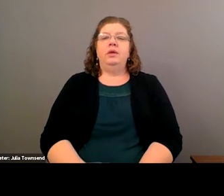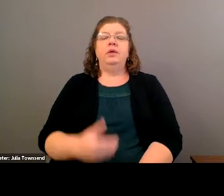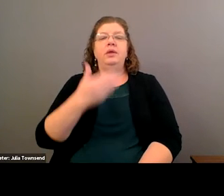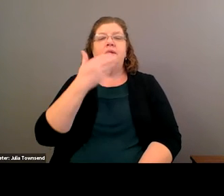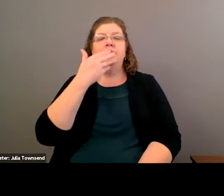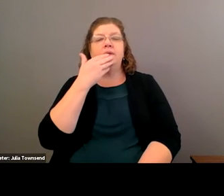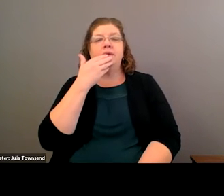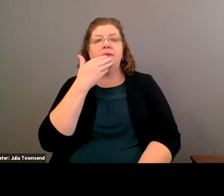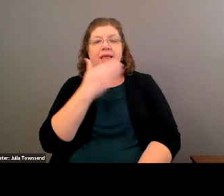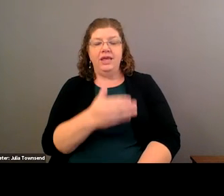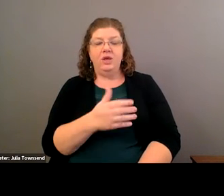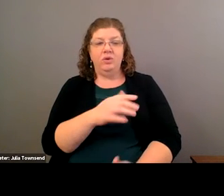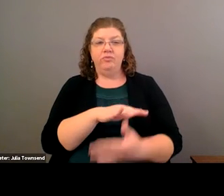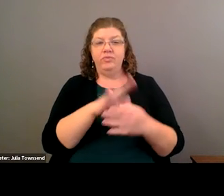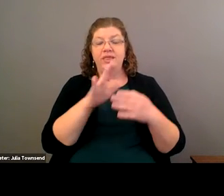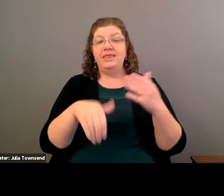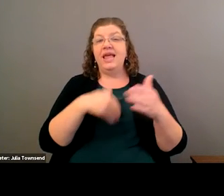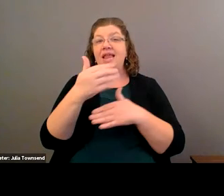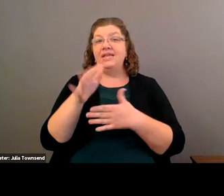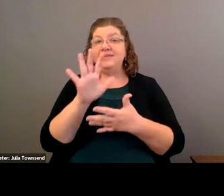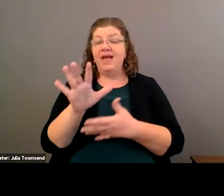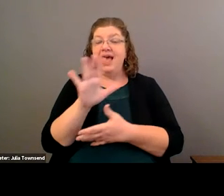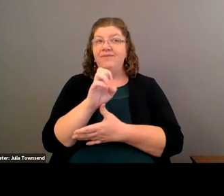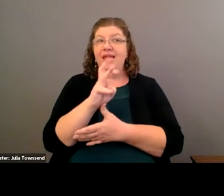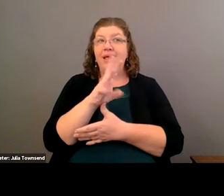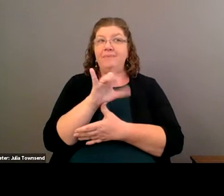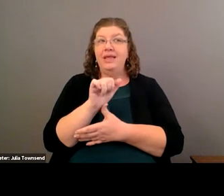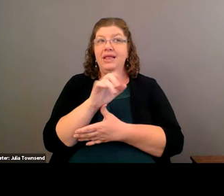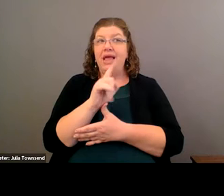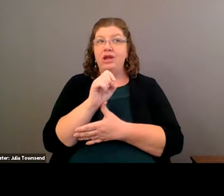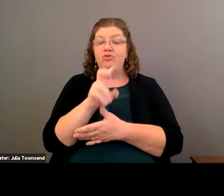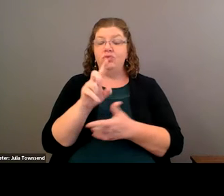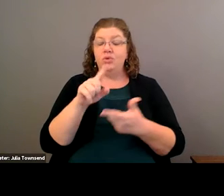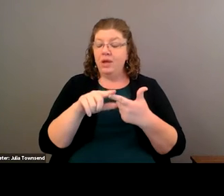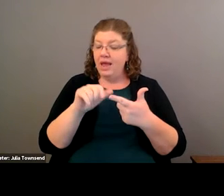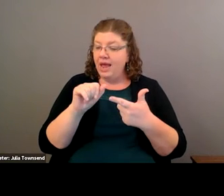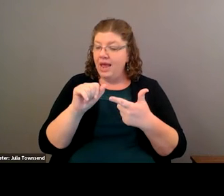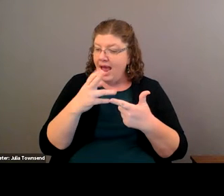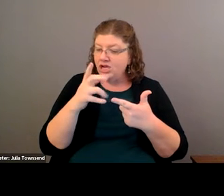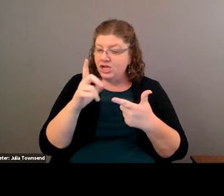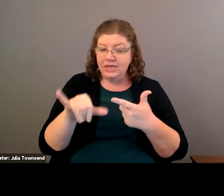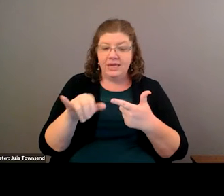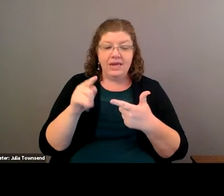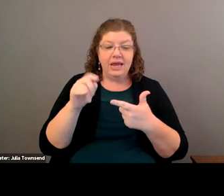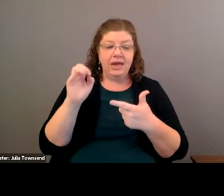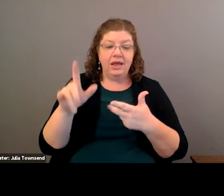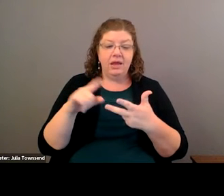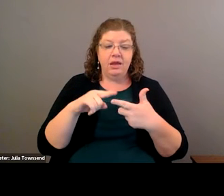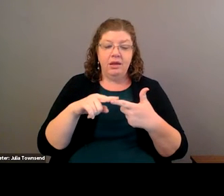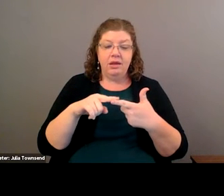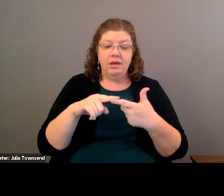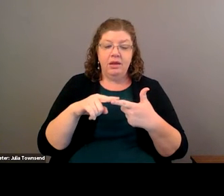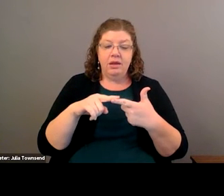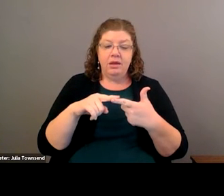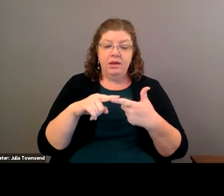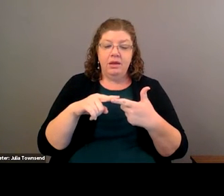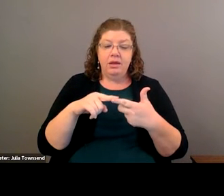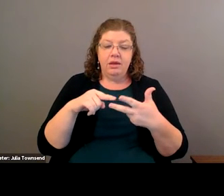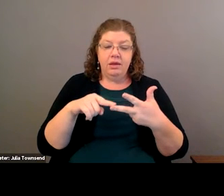Gracias. Ahora voy a nombrar a las próximas 5 personas. Emily, Asha Tegna, Marina